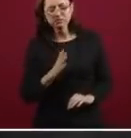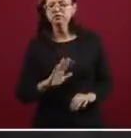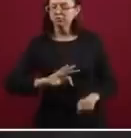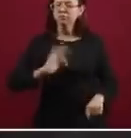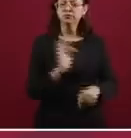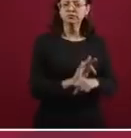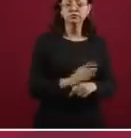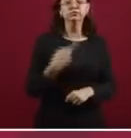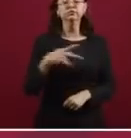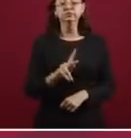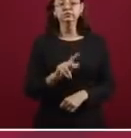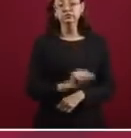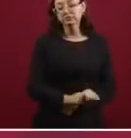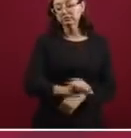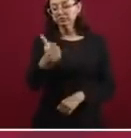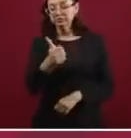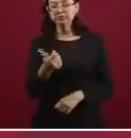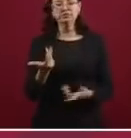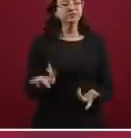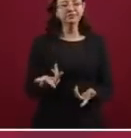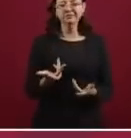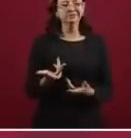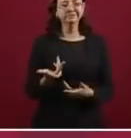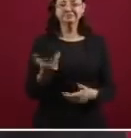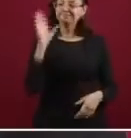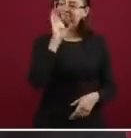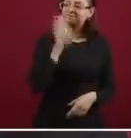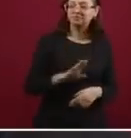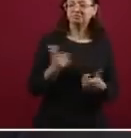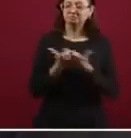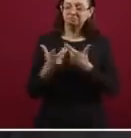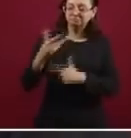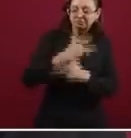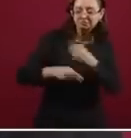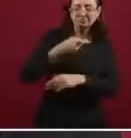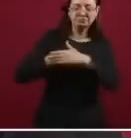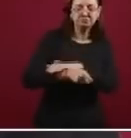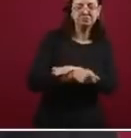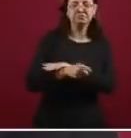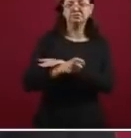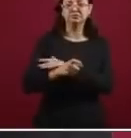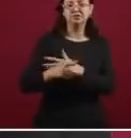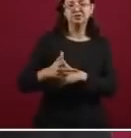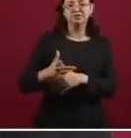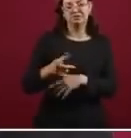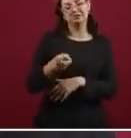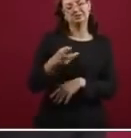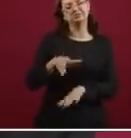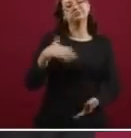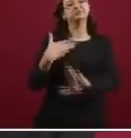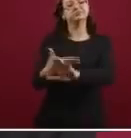riqueza malhabida de los traficantes de influencias es que lo que padecimos en méxico durante mucho tiempo